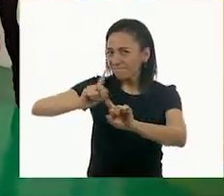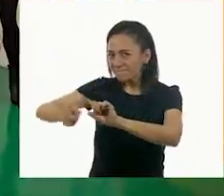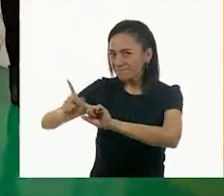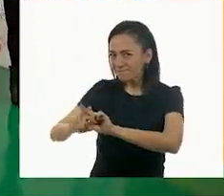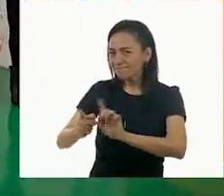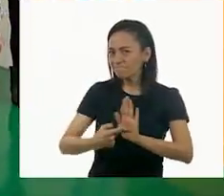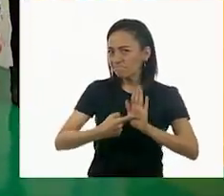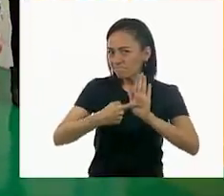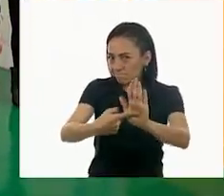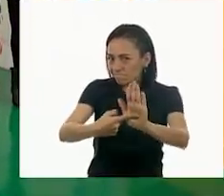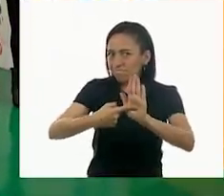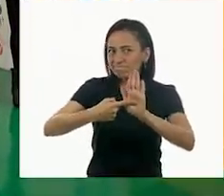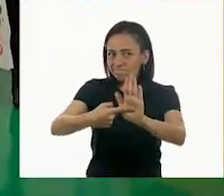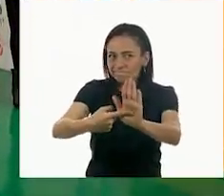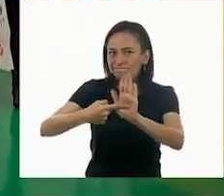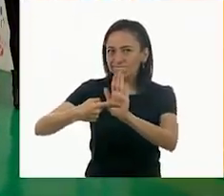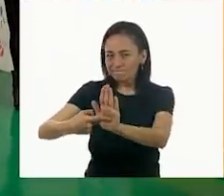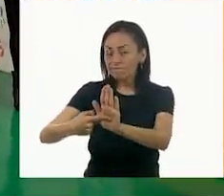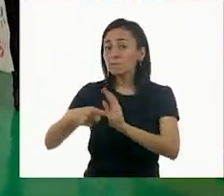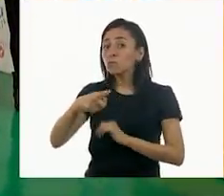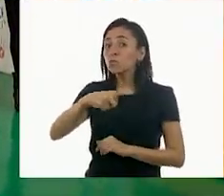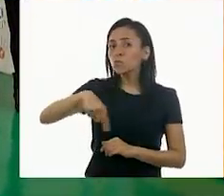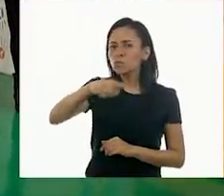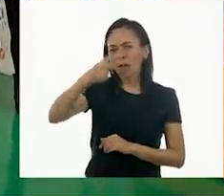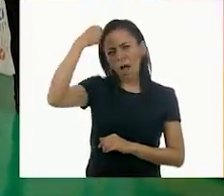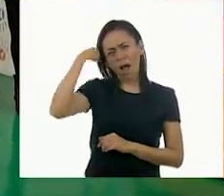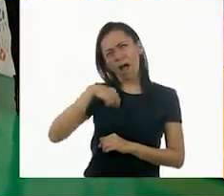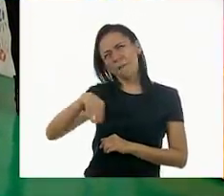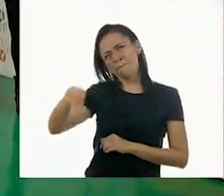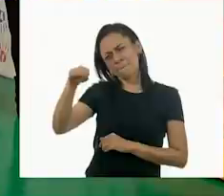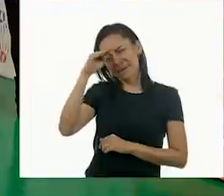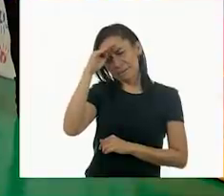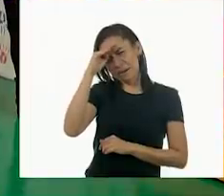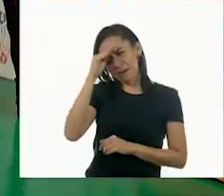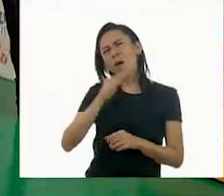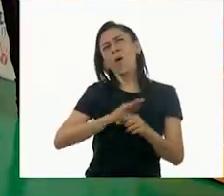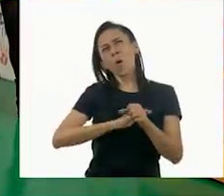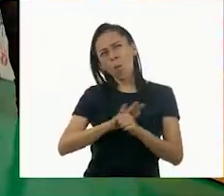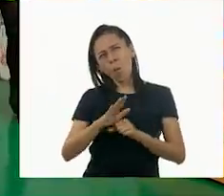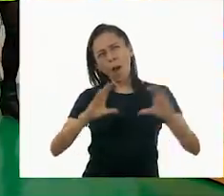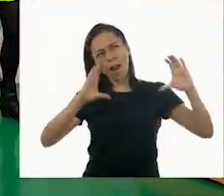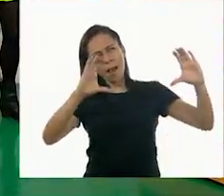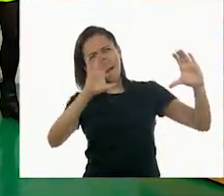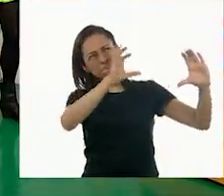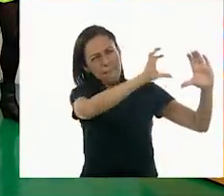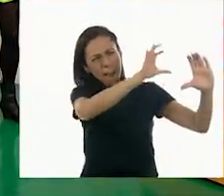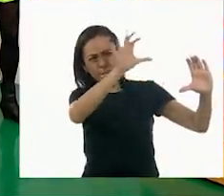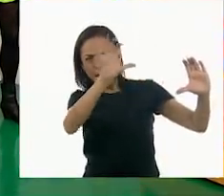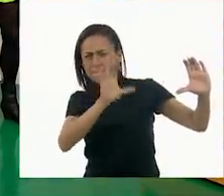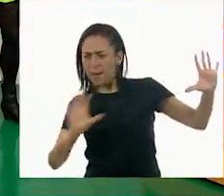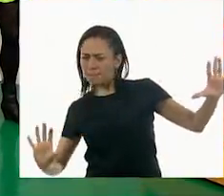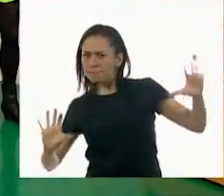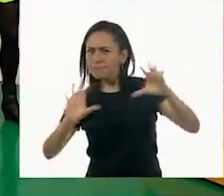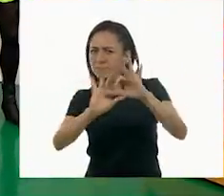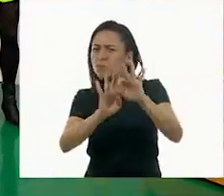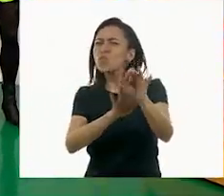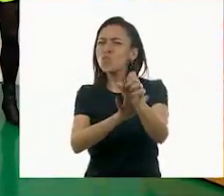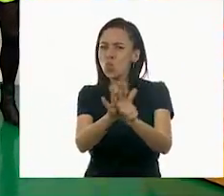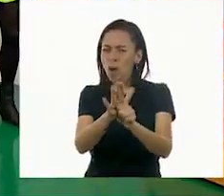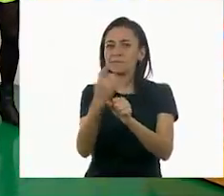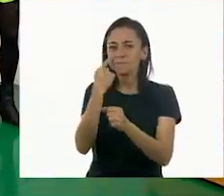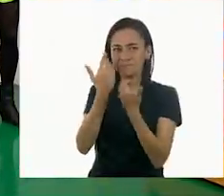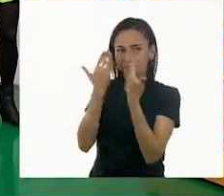qué parte del plato del bien comer van. Vamos a iniciar con este. Aquí